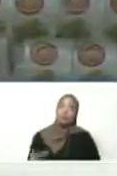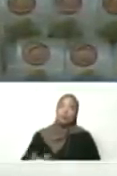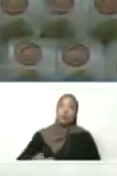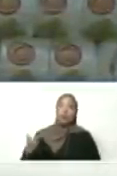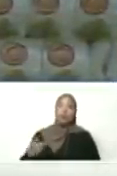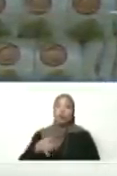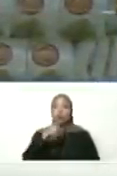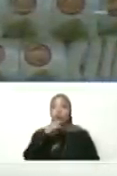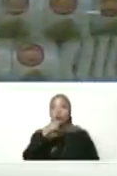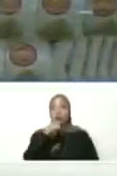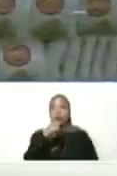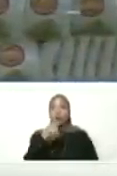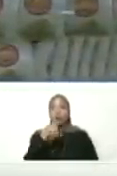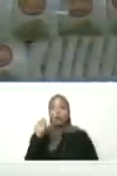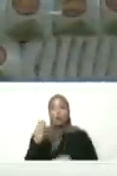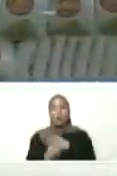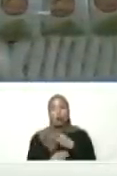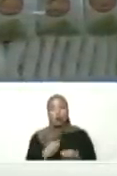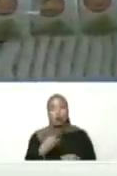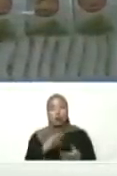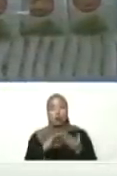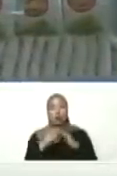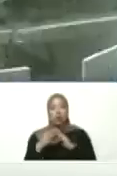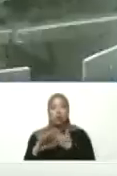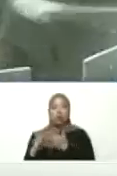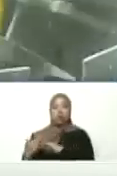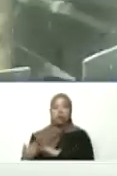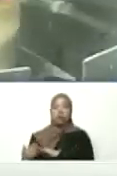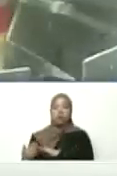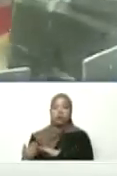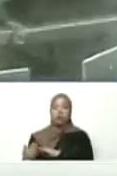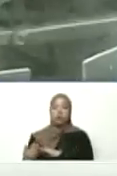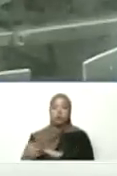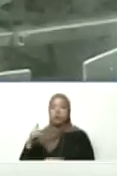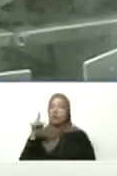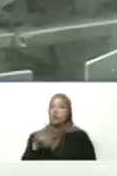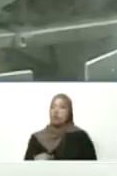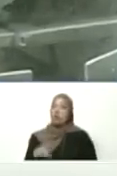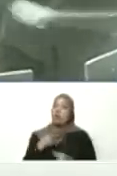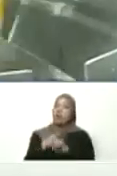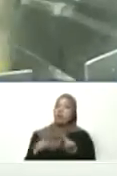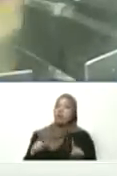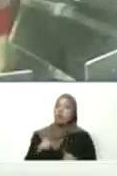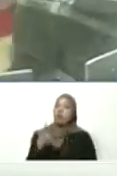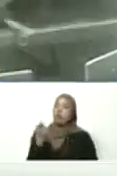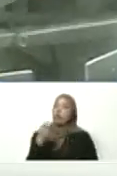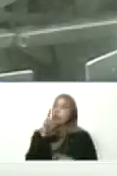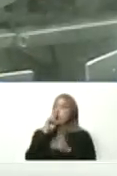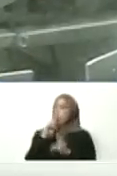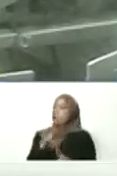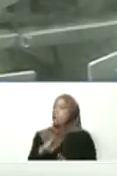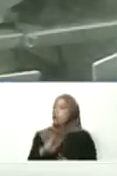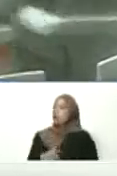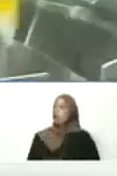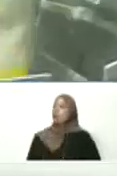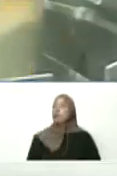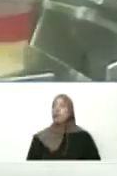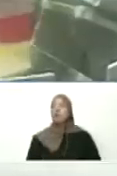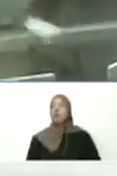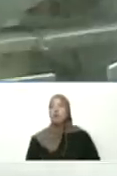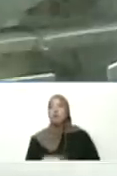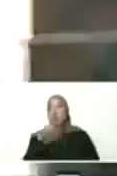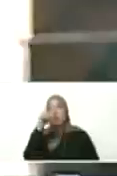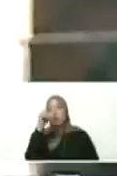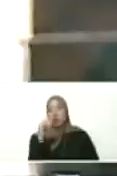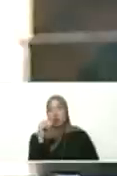sin financiamiento, ¿cómo tú haces? Ah, con las uñas, está bien, pero con las uñas vas a tener resultados